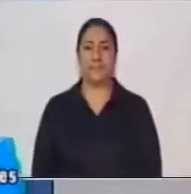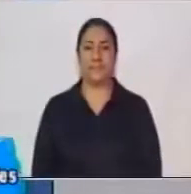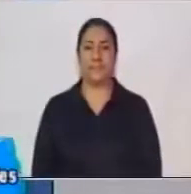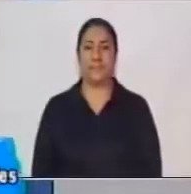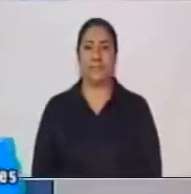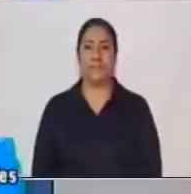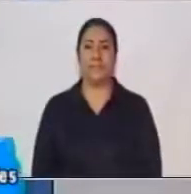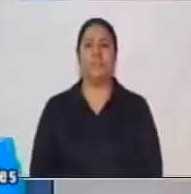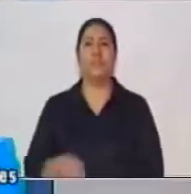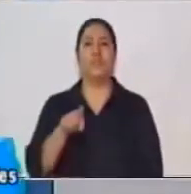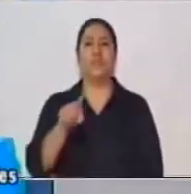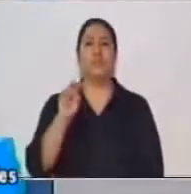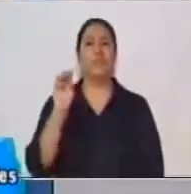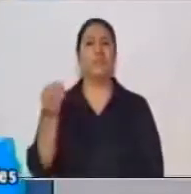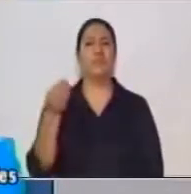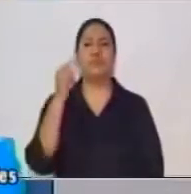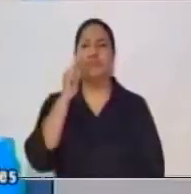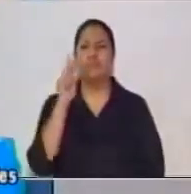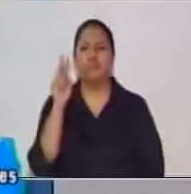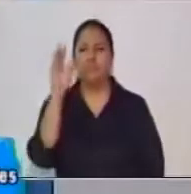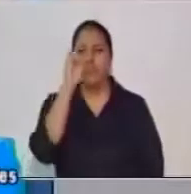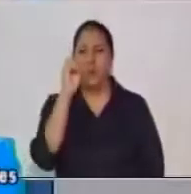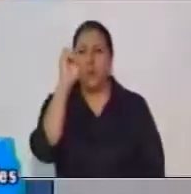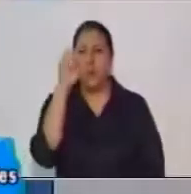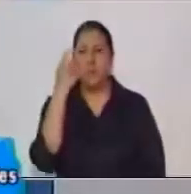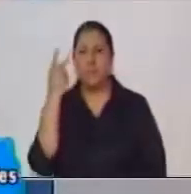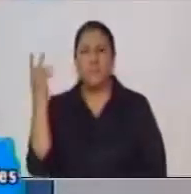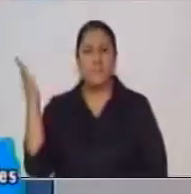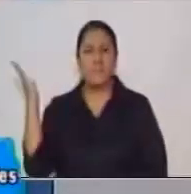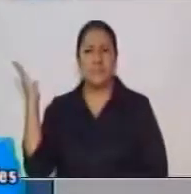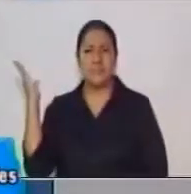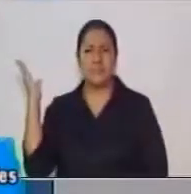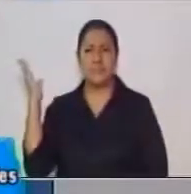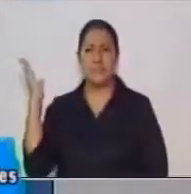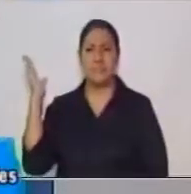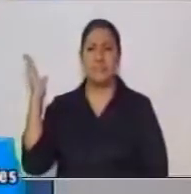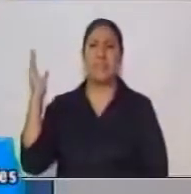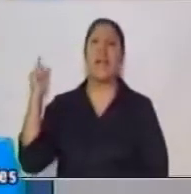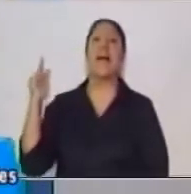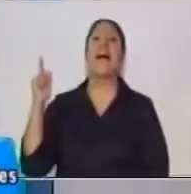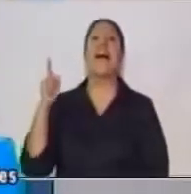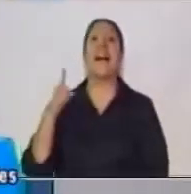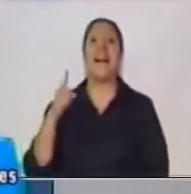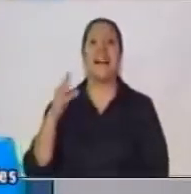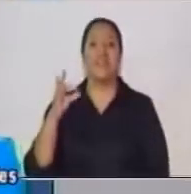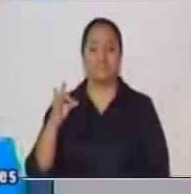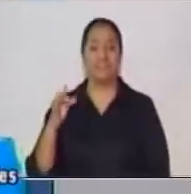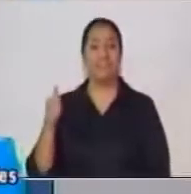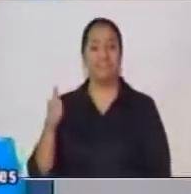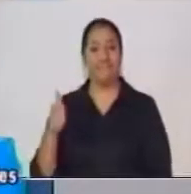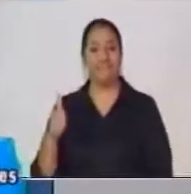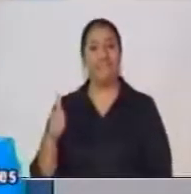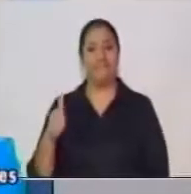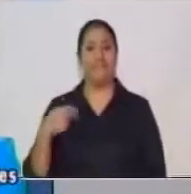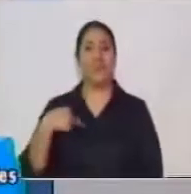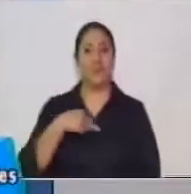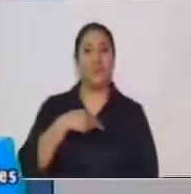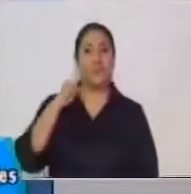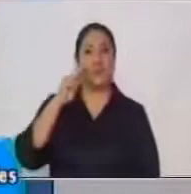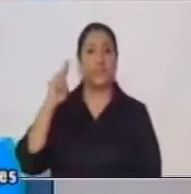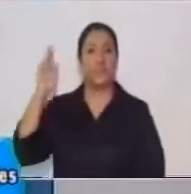¿Qué observas tú en la pizarra? Excelente, muy bien. Estamos viendo